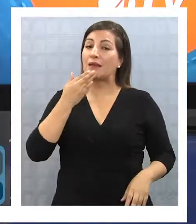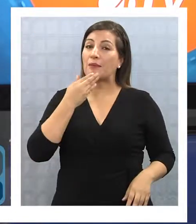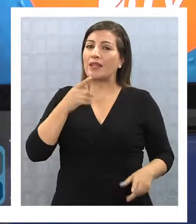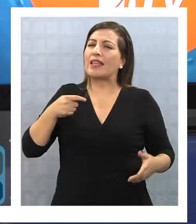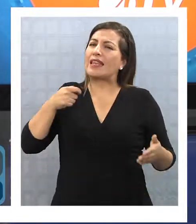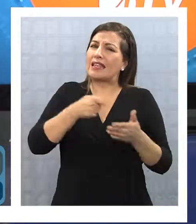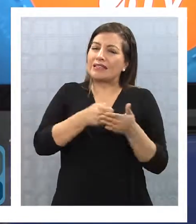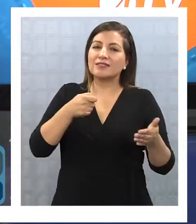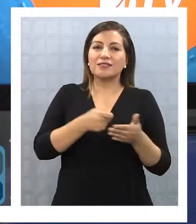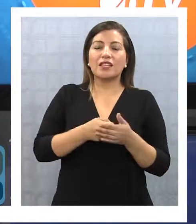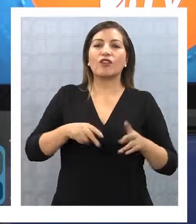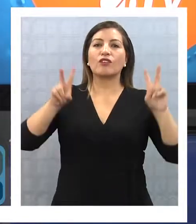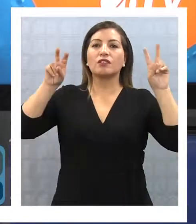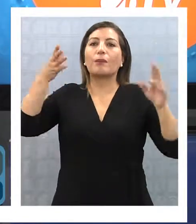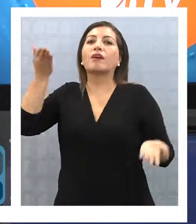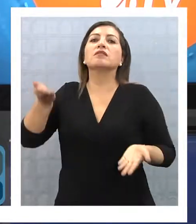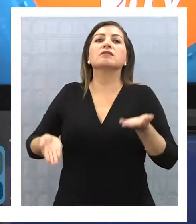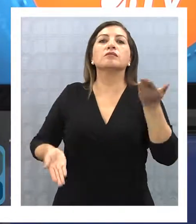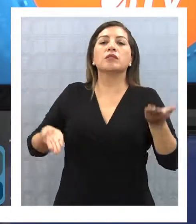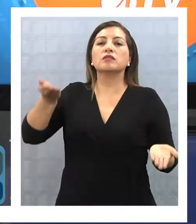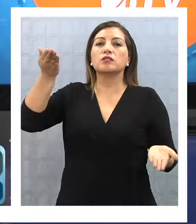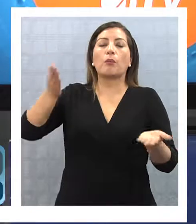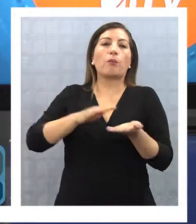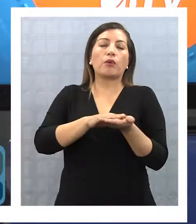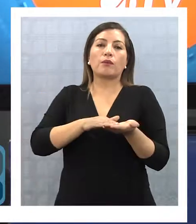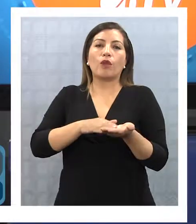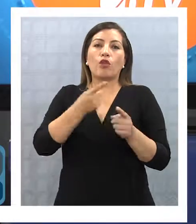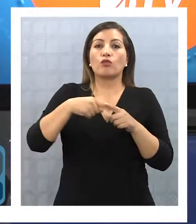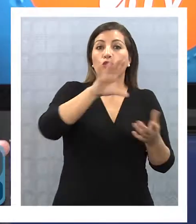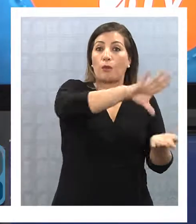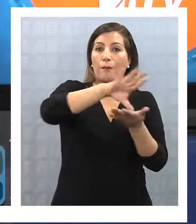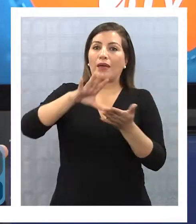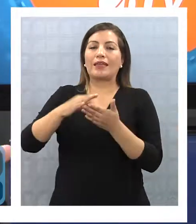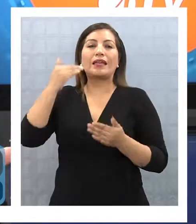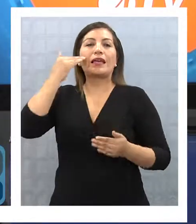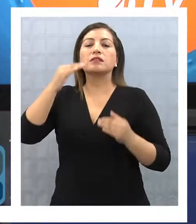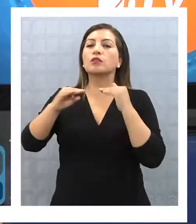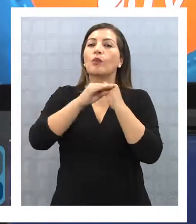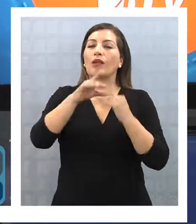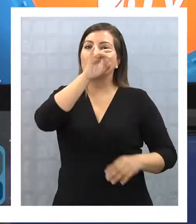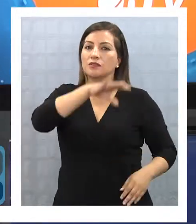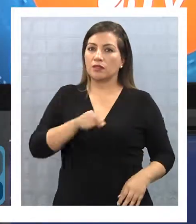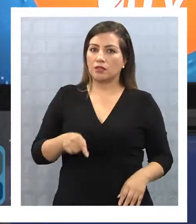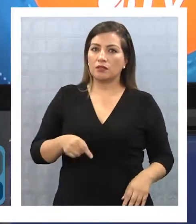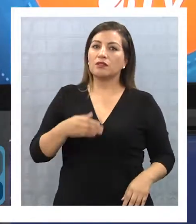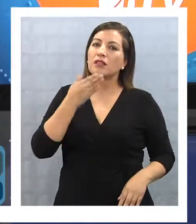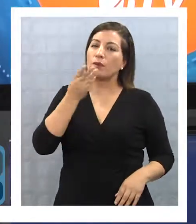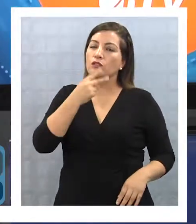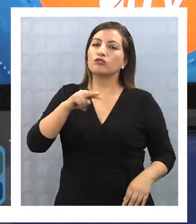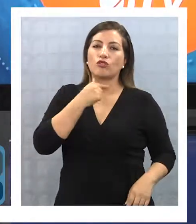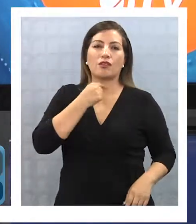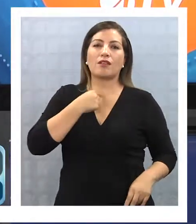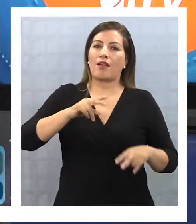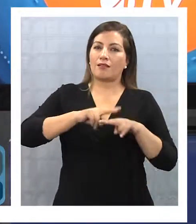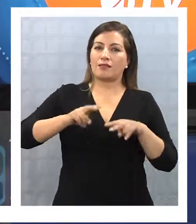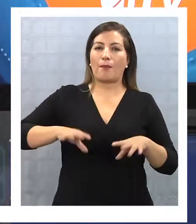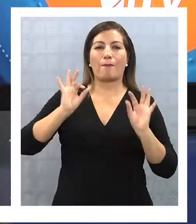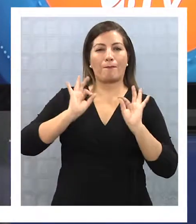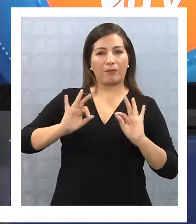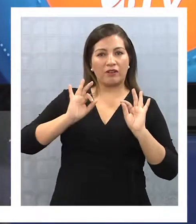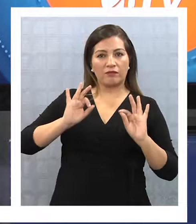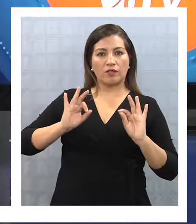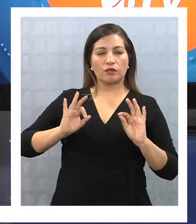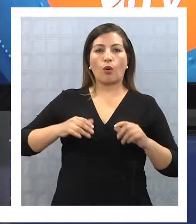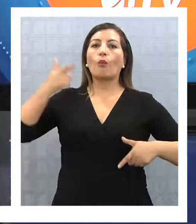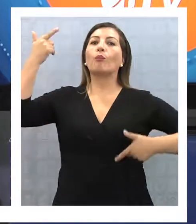términos comparativos, por cierto, con países similares a los nuestros y por cierto siempre se puede perfeccionar, sin duda. Una